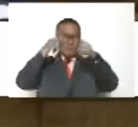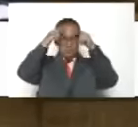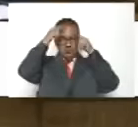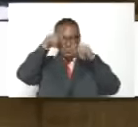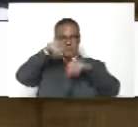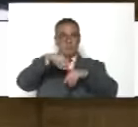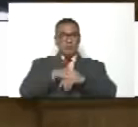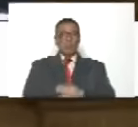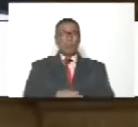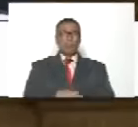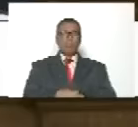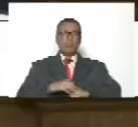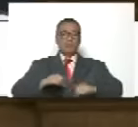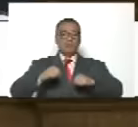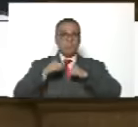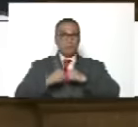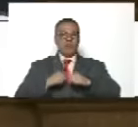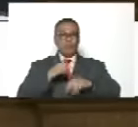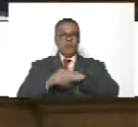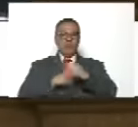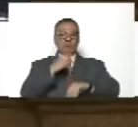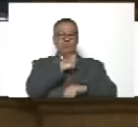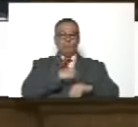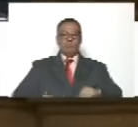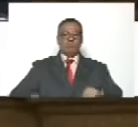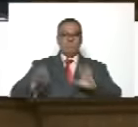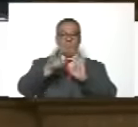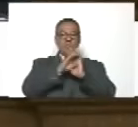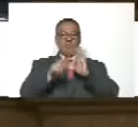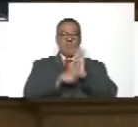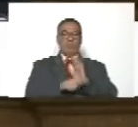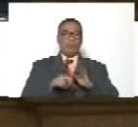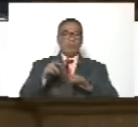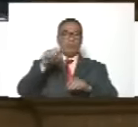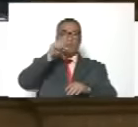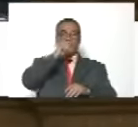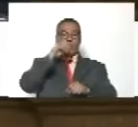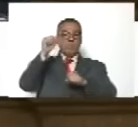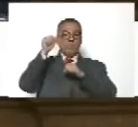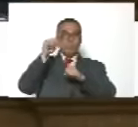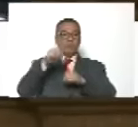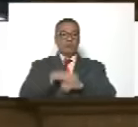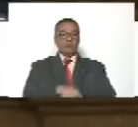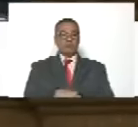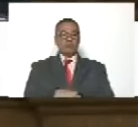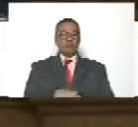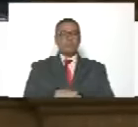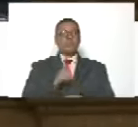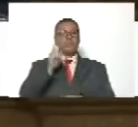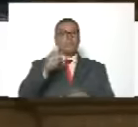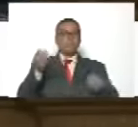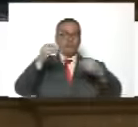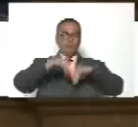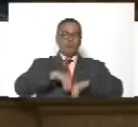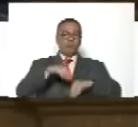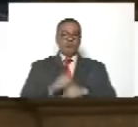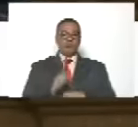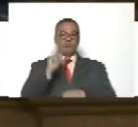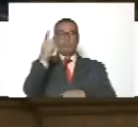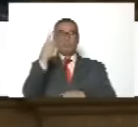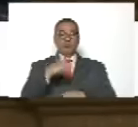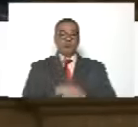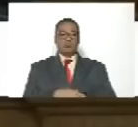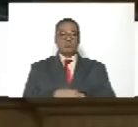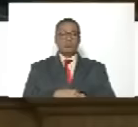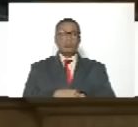Hugo Chávez, fortalecidos por el presidente constitucional Nicolás Maduro Moros. Acuerda.